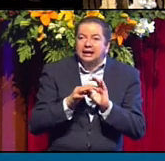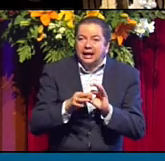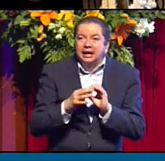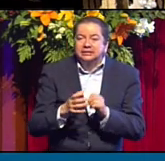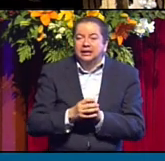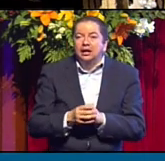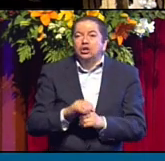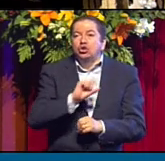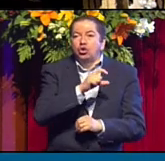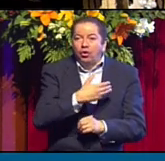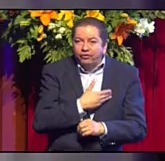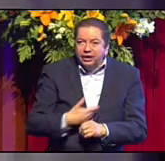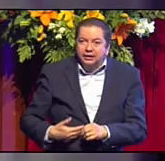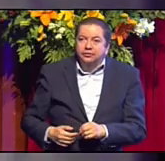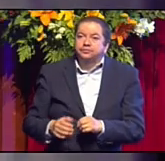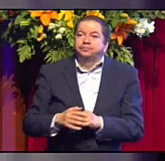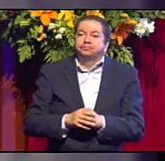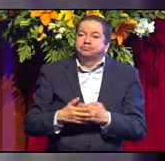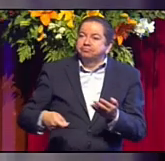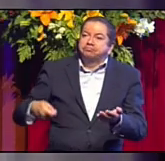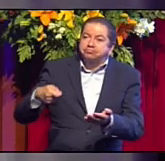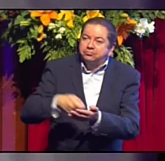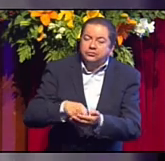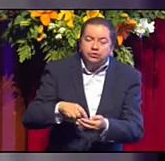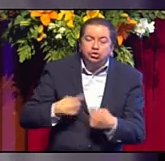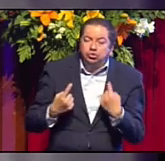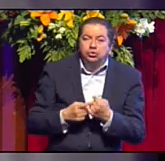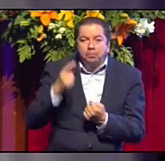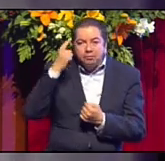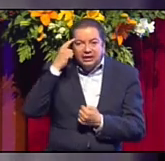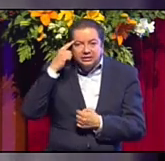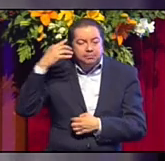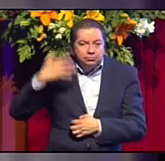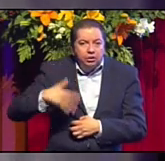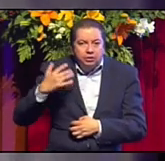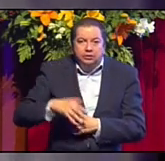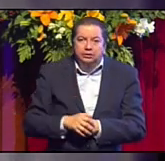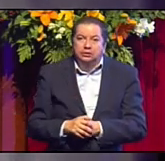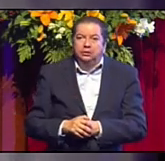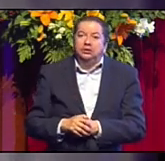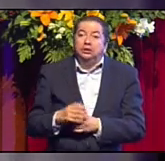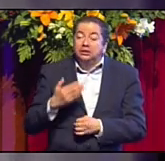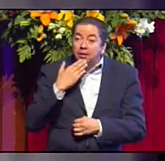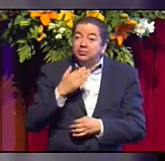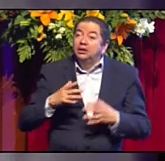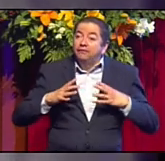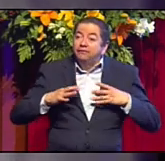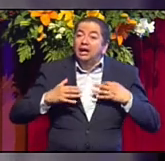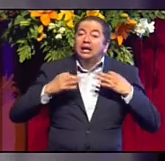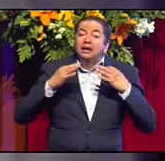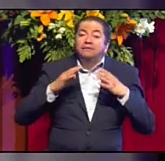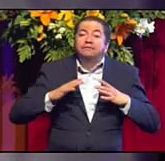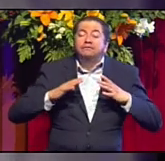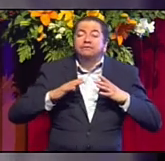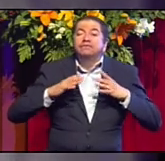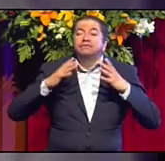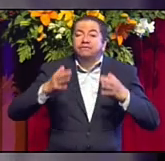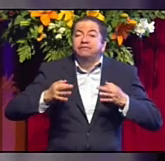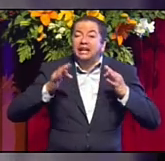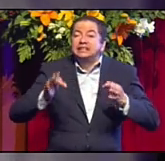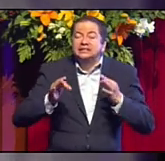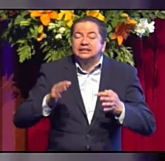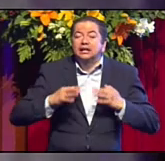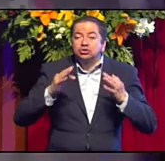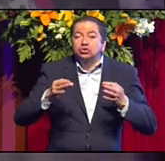a los consejeros regionales, efectivamente, por este aporte, porque consideramos que es importante. A su vez, si se trata de felicitar, lo felicito a todos los funcionarios municipales,